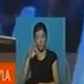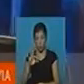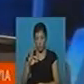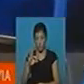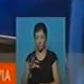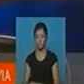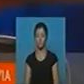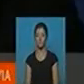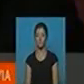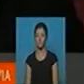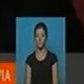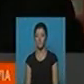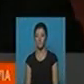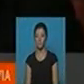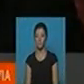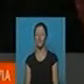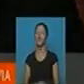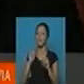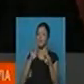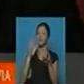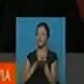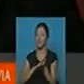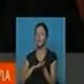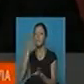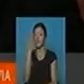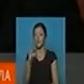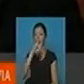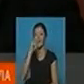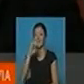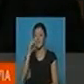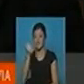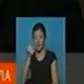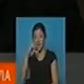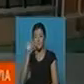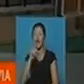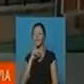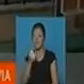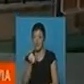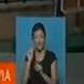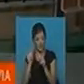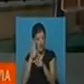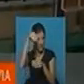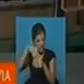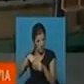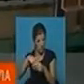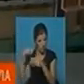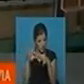El gobierno perdió, también el caso Zapata, que podemos hablar, tuvo cierta injerencia, y la novedad de estas semanas es